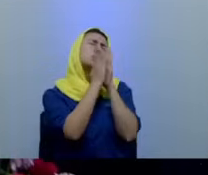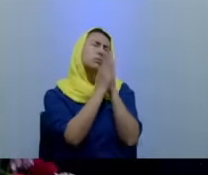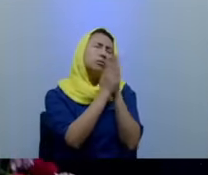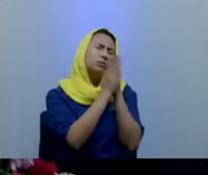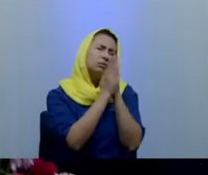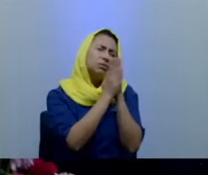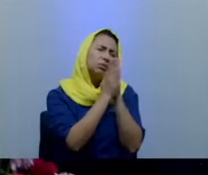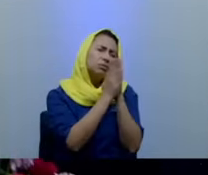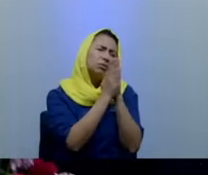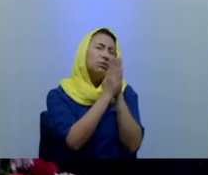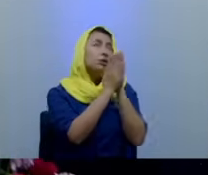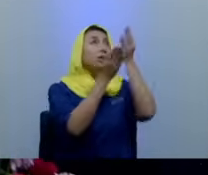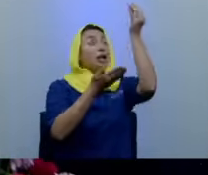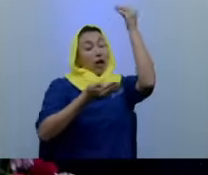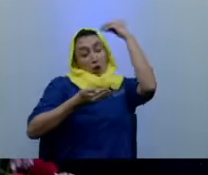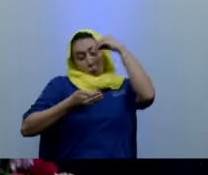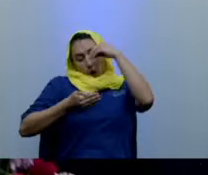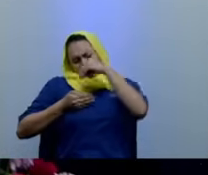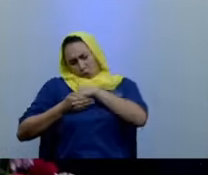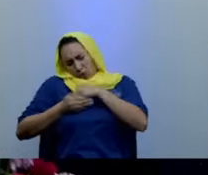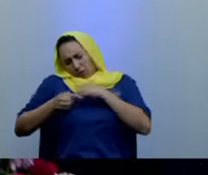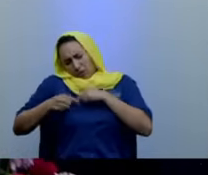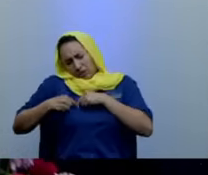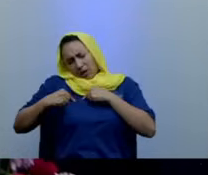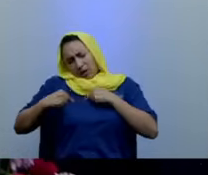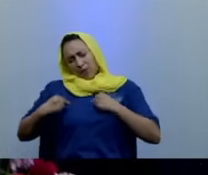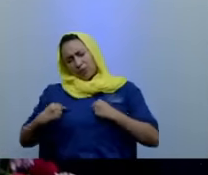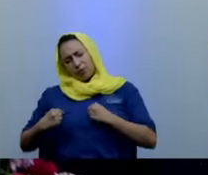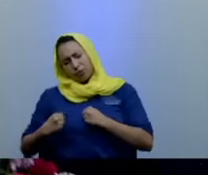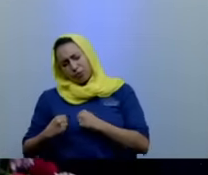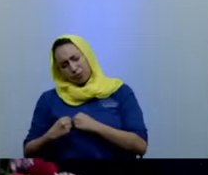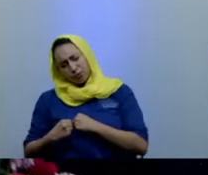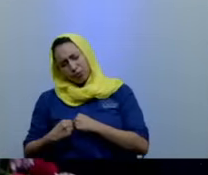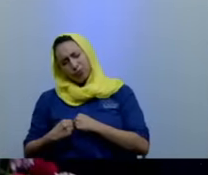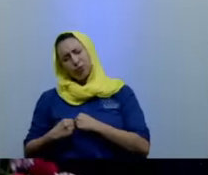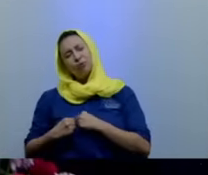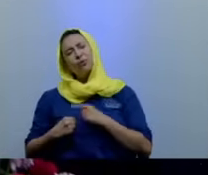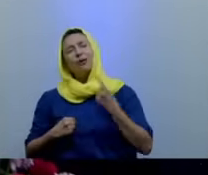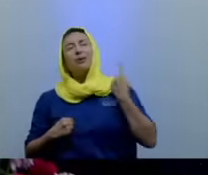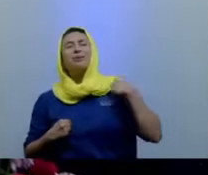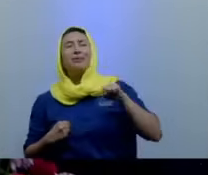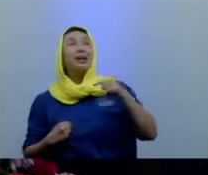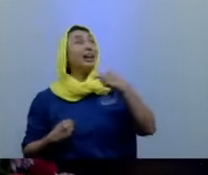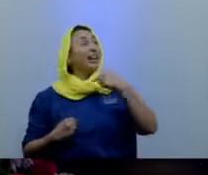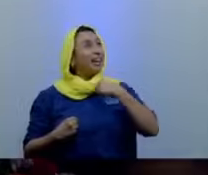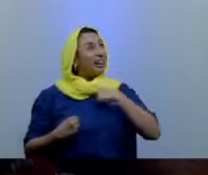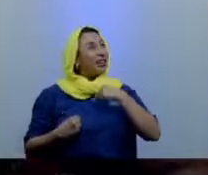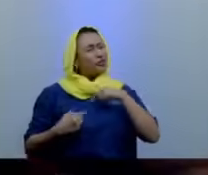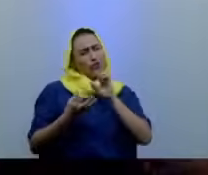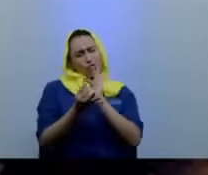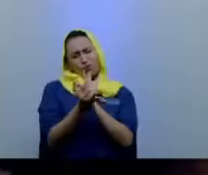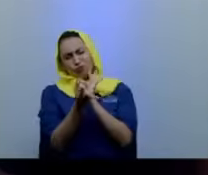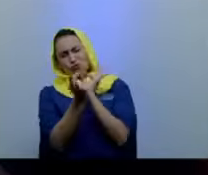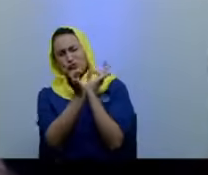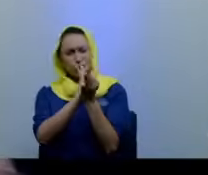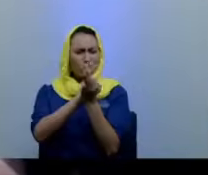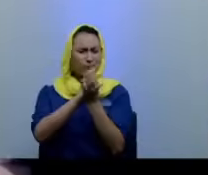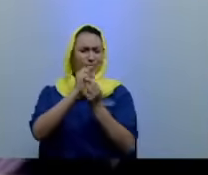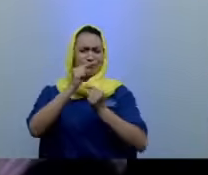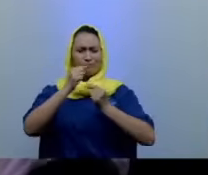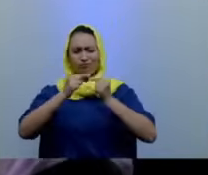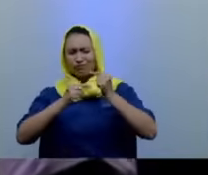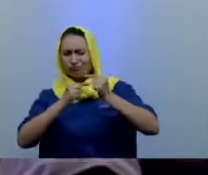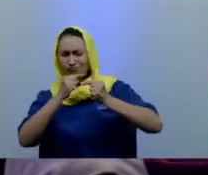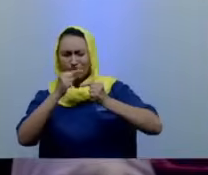palabra, Señor, en nuestros corazones, de tal manera que vayamos siendo transformados día con día, Señor,